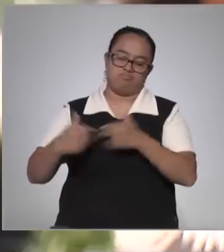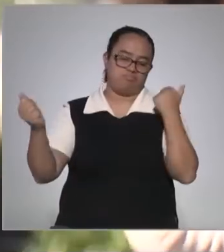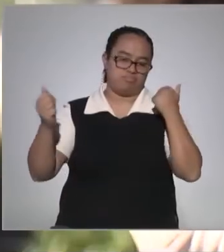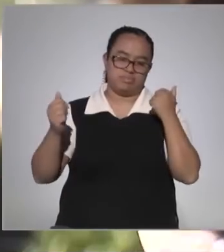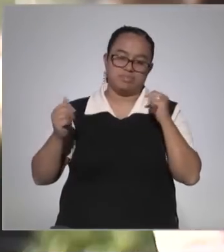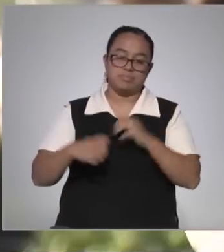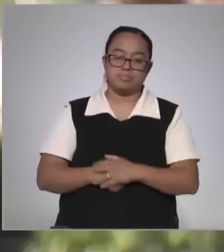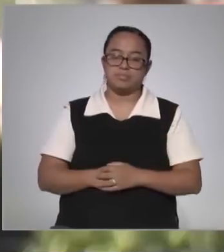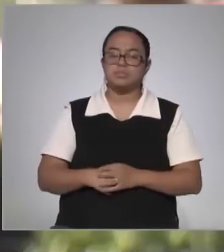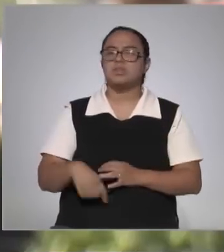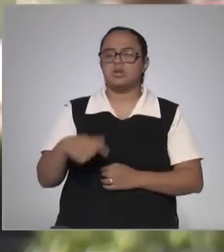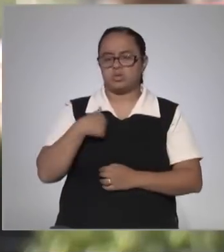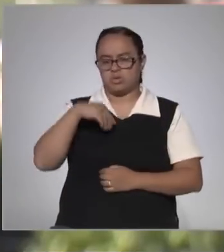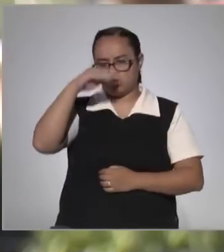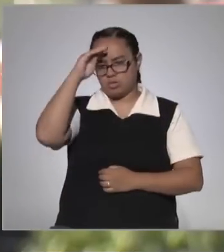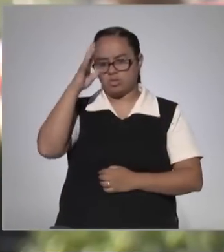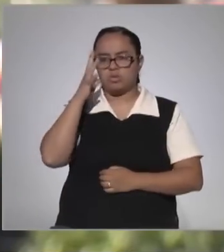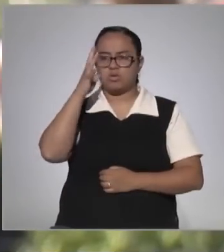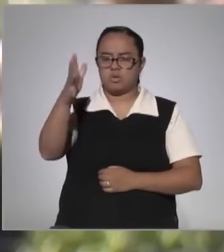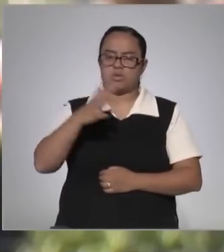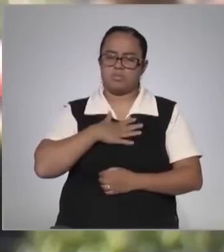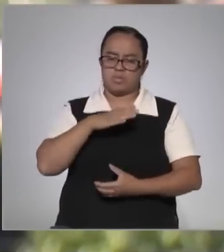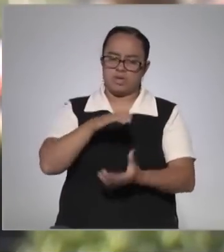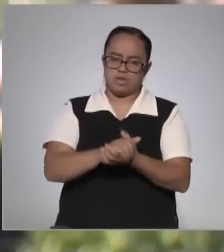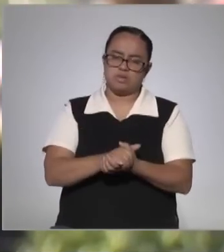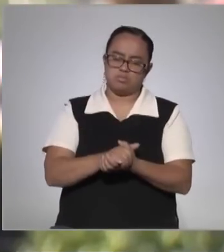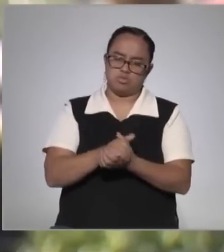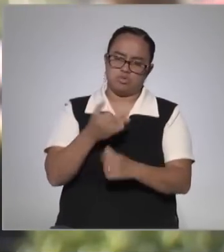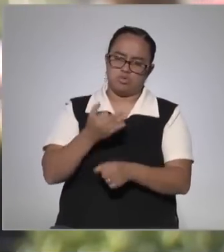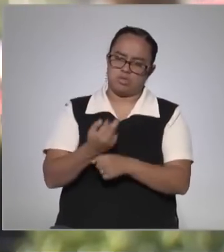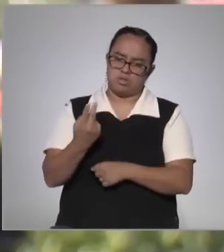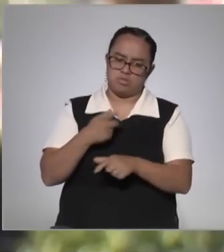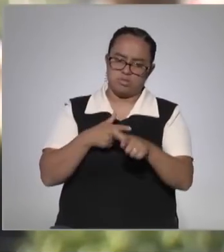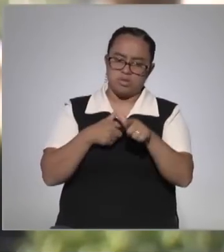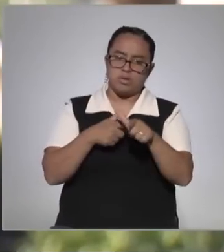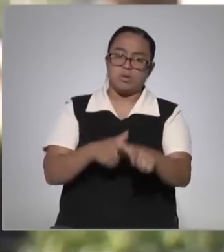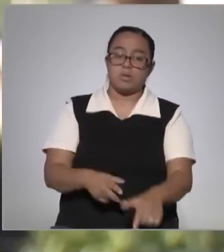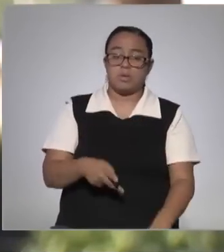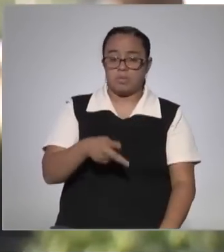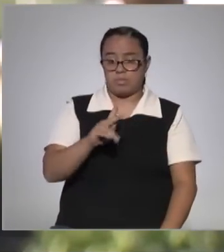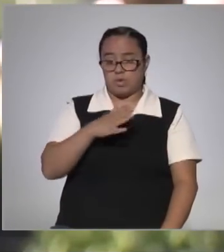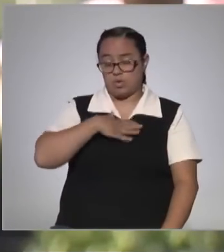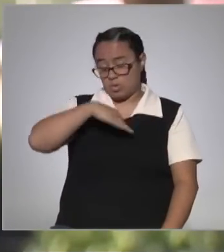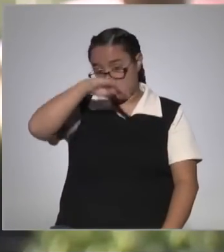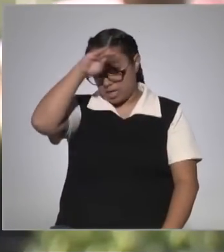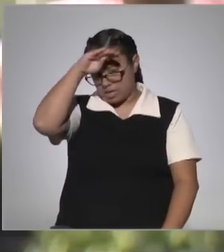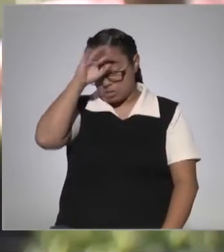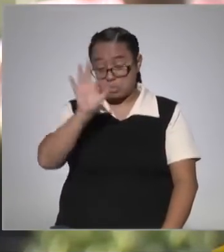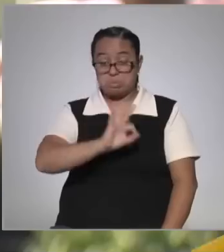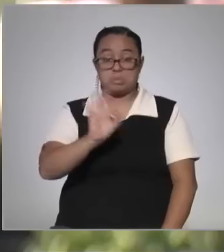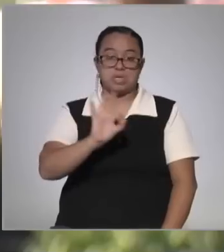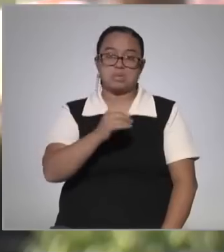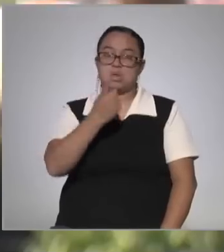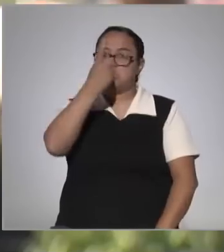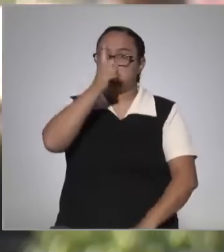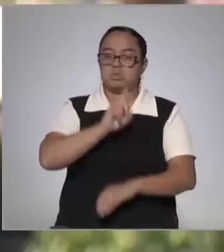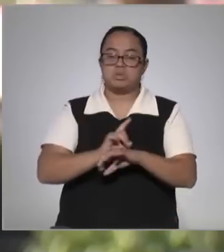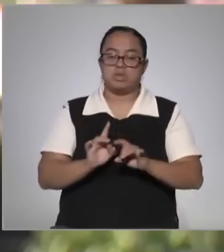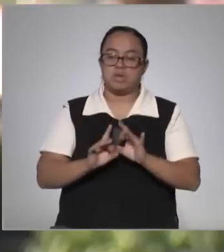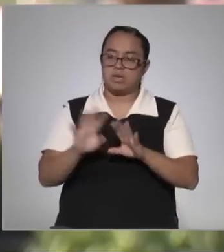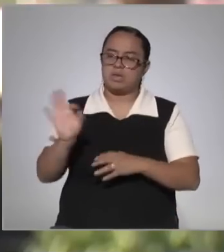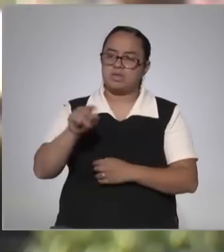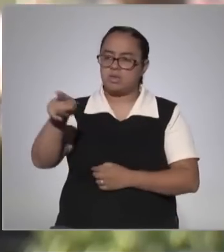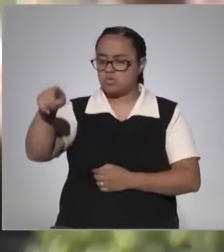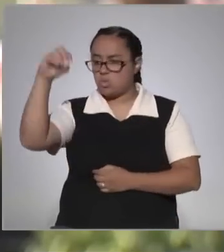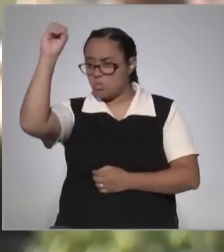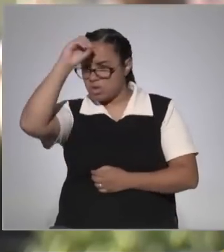Sí me veo con una pareja, con mi esposo actualmente, sin embargo considero que si en algún momento nuestro pensamiento